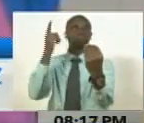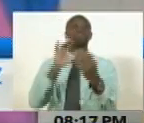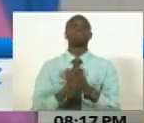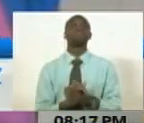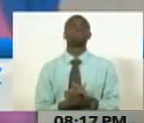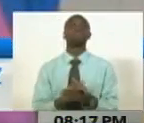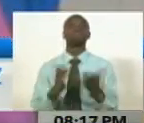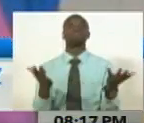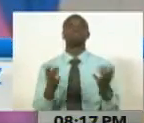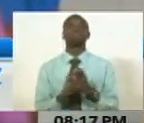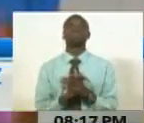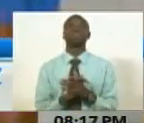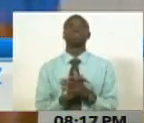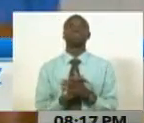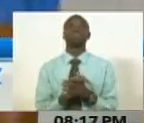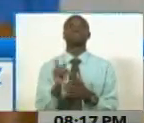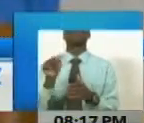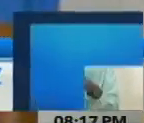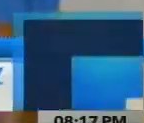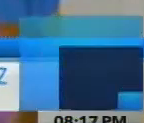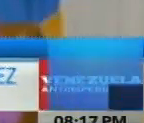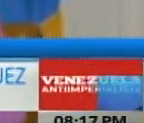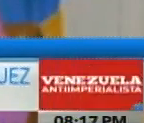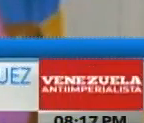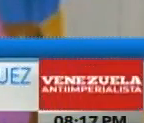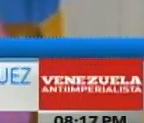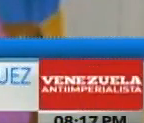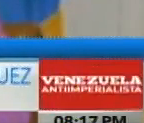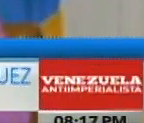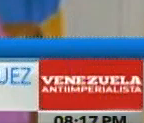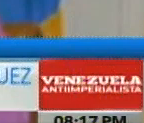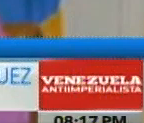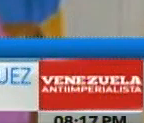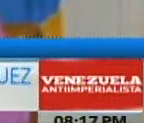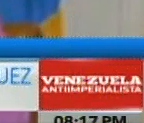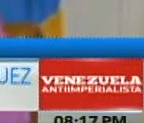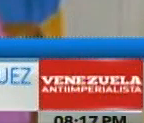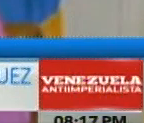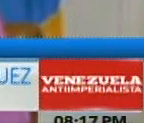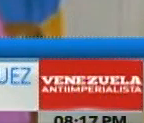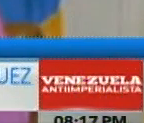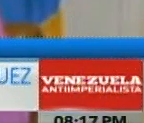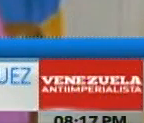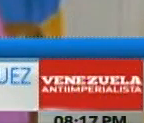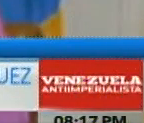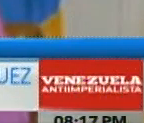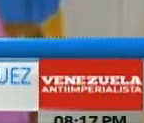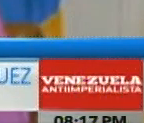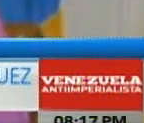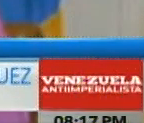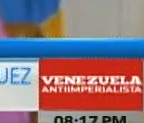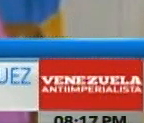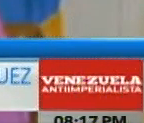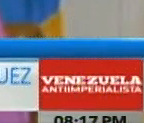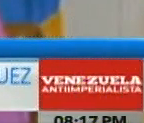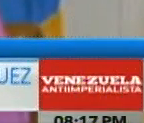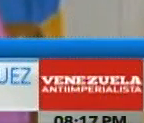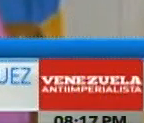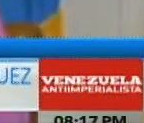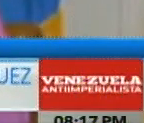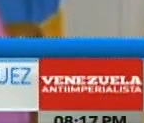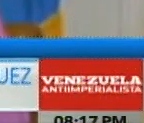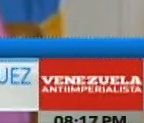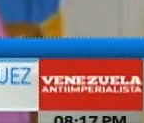Muchas gracias, señora canciller. Una pregunta en dos partes. Su vicecanciller dijo que se